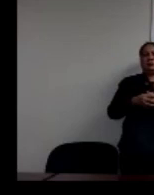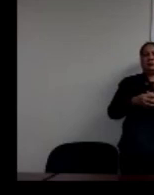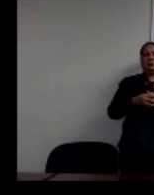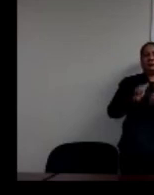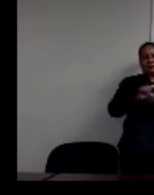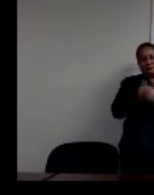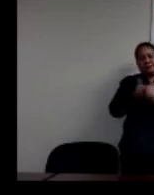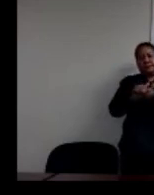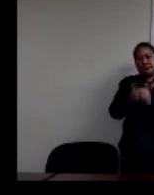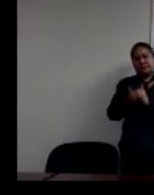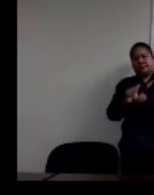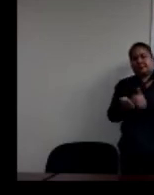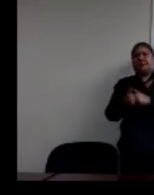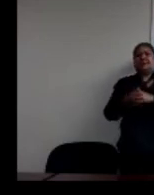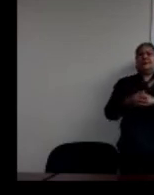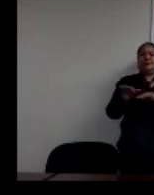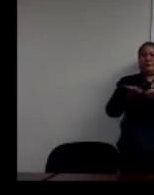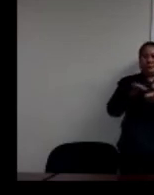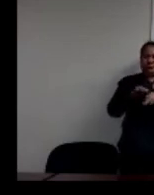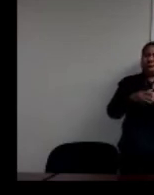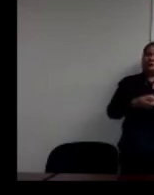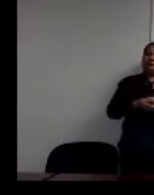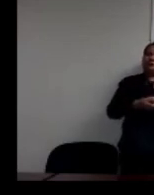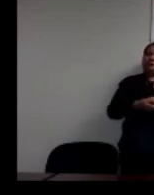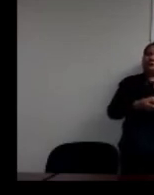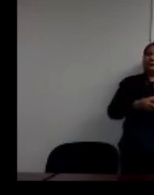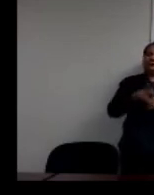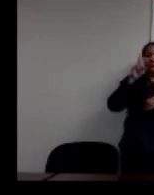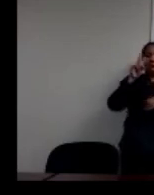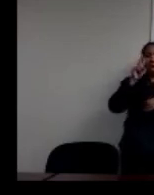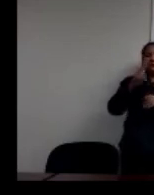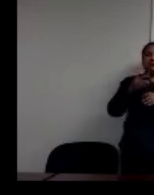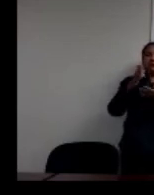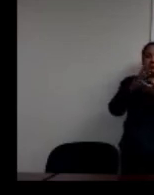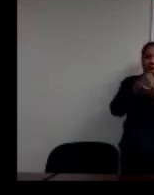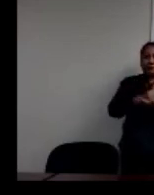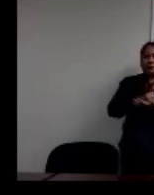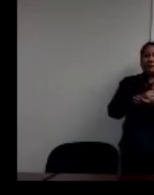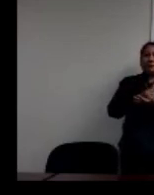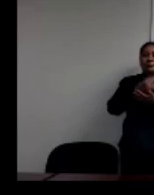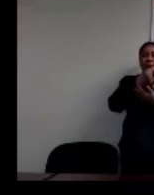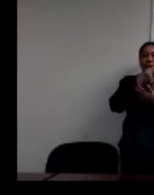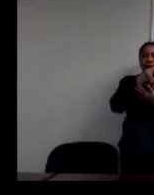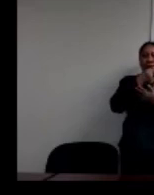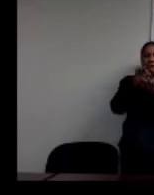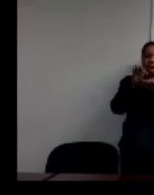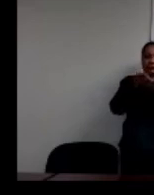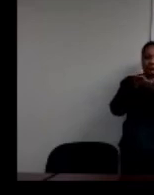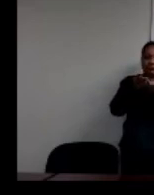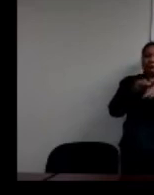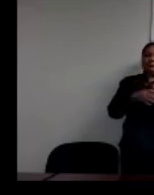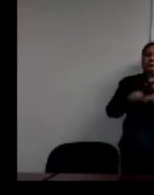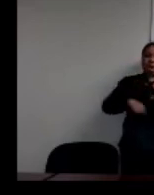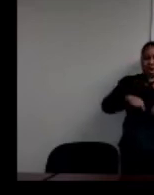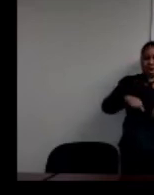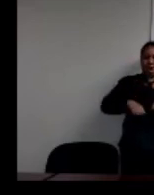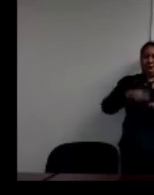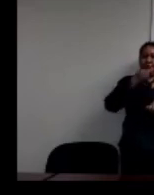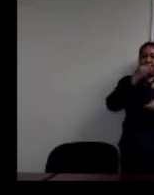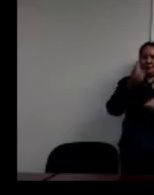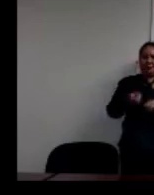básicamente, eso para mantener y lo que son los logros o las actividades que se